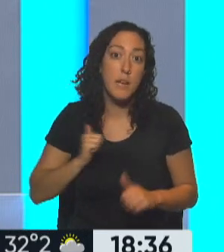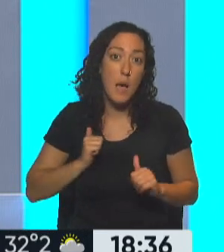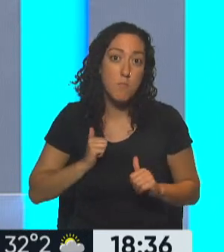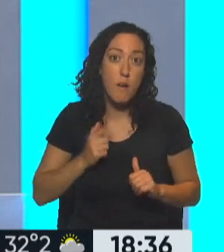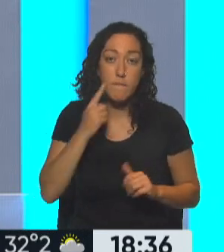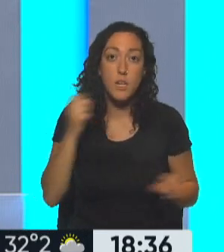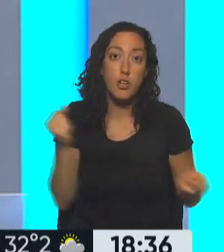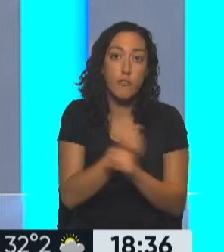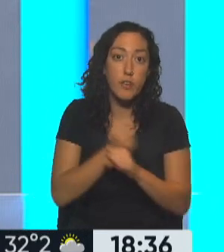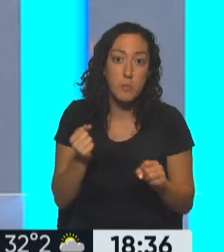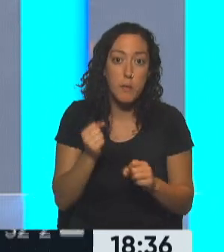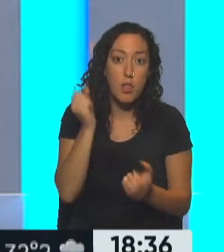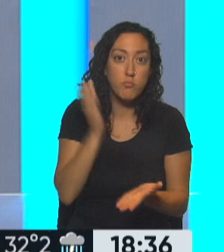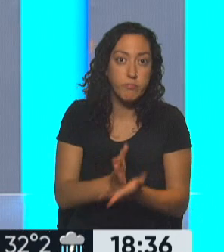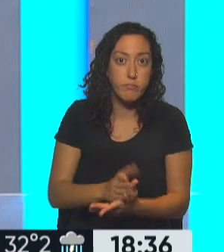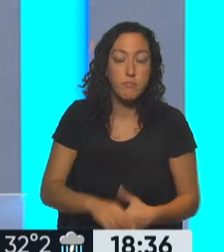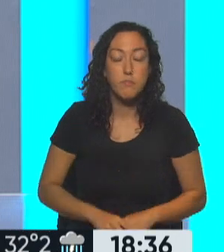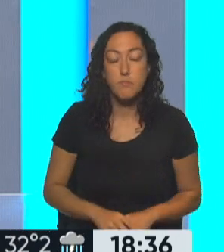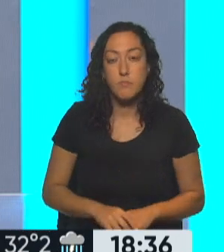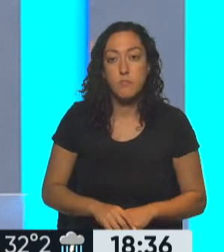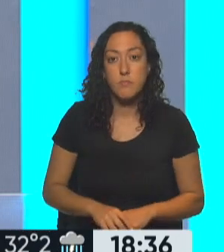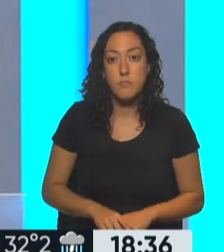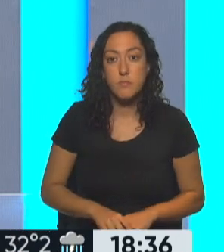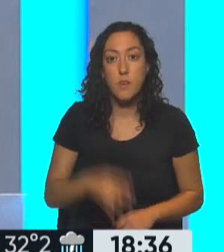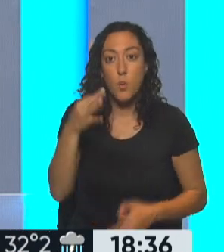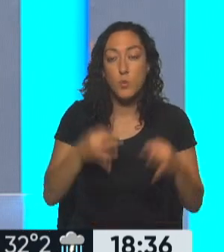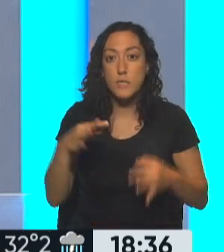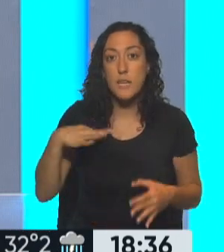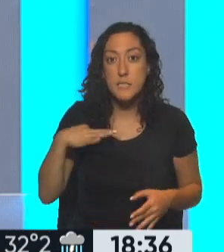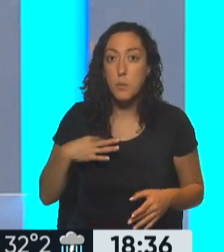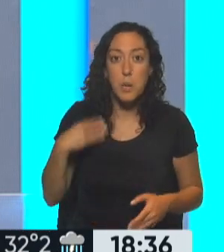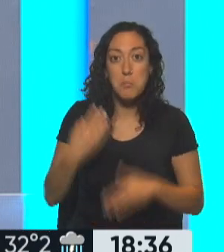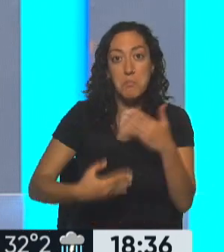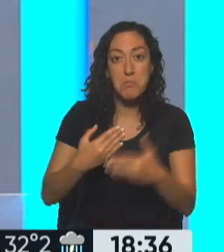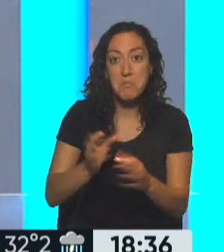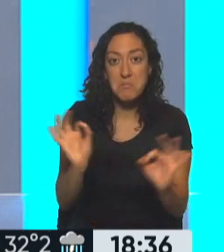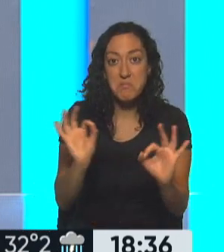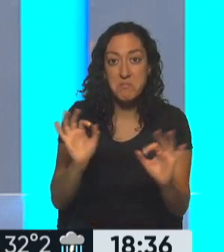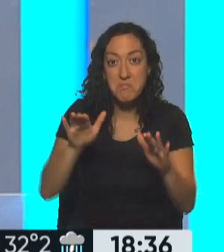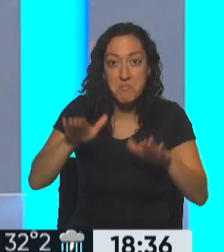firme la sentencia. Y la justicia civil no avanza,